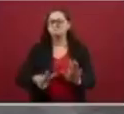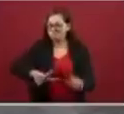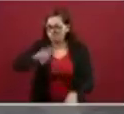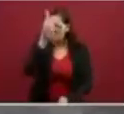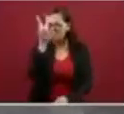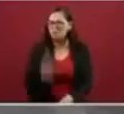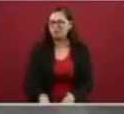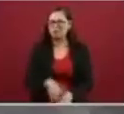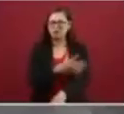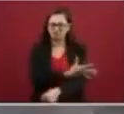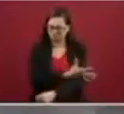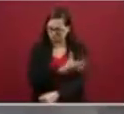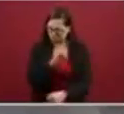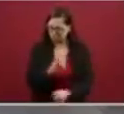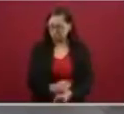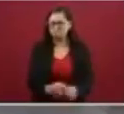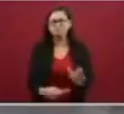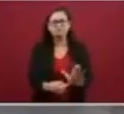verdad.